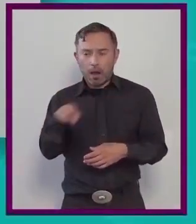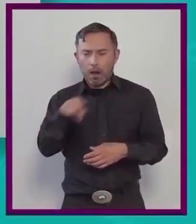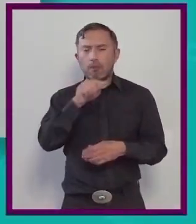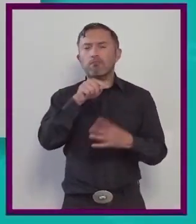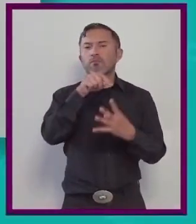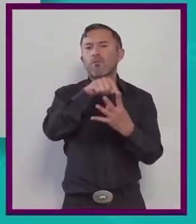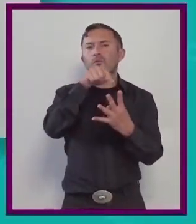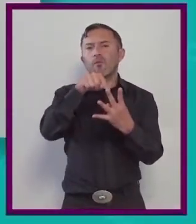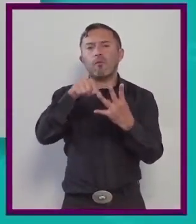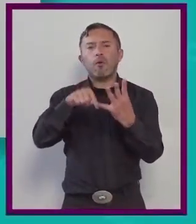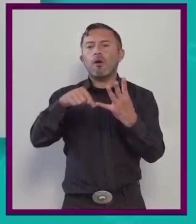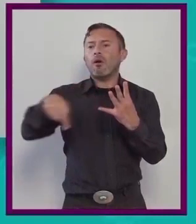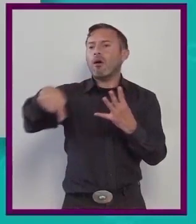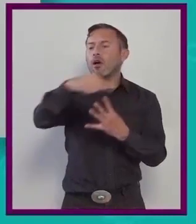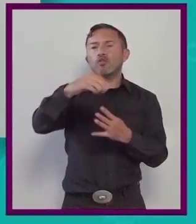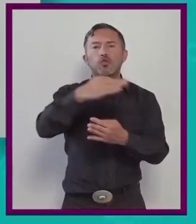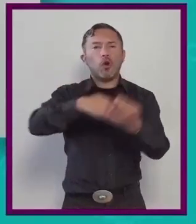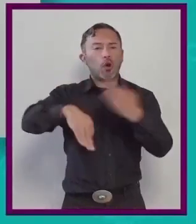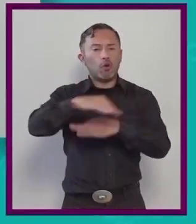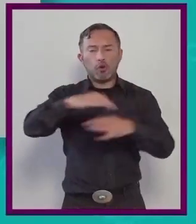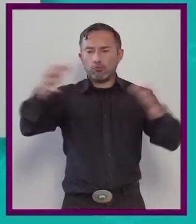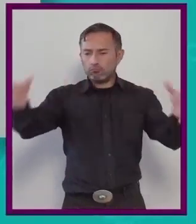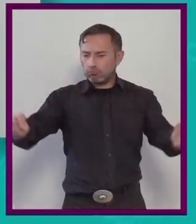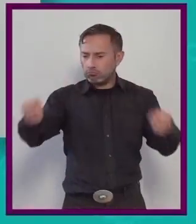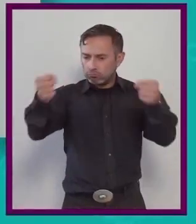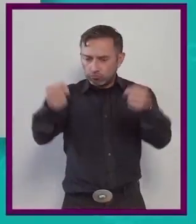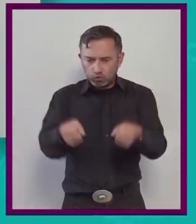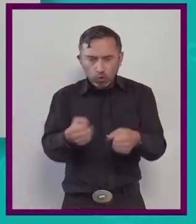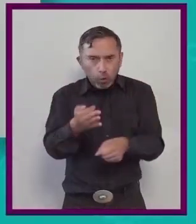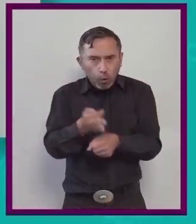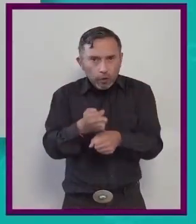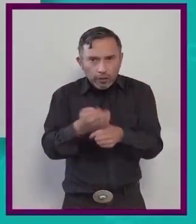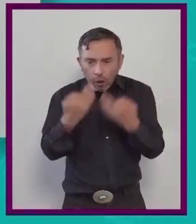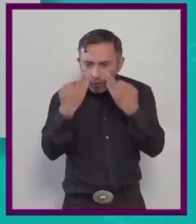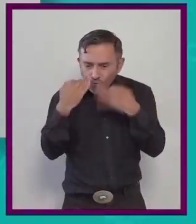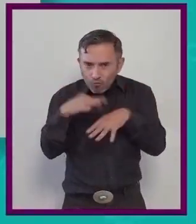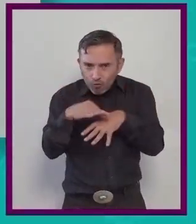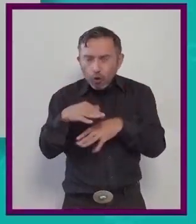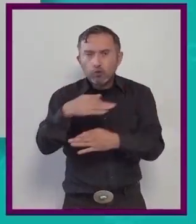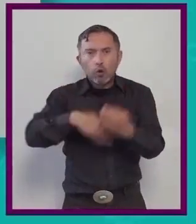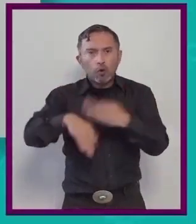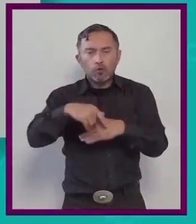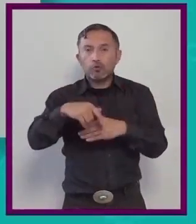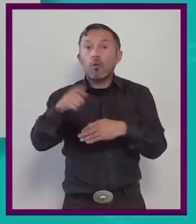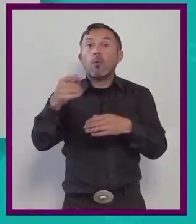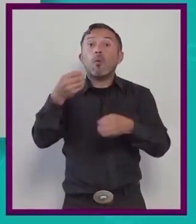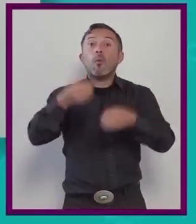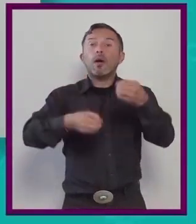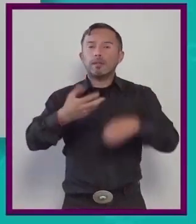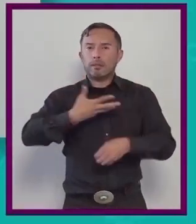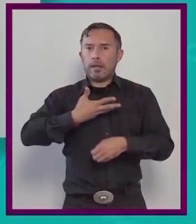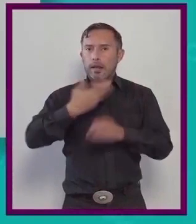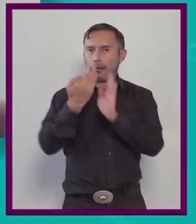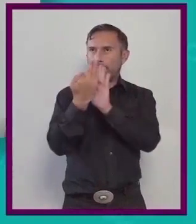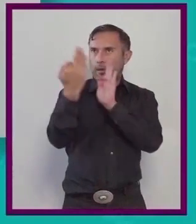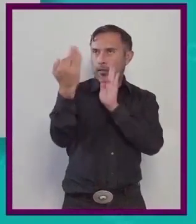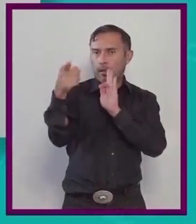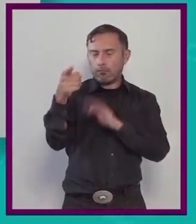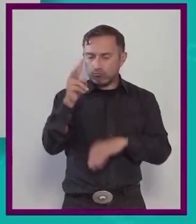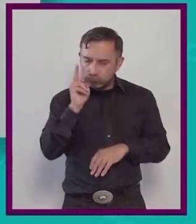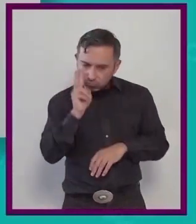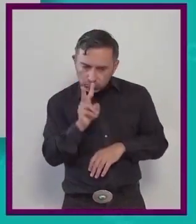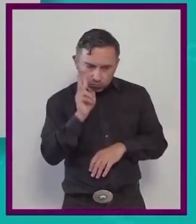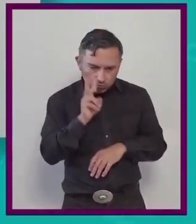la víctima, todo se va desahogando dentro de esa misma audiencia y todos se van escuchando frente a un